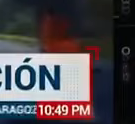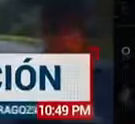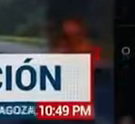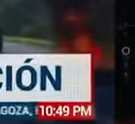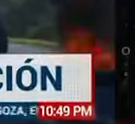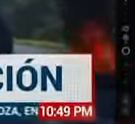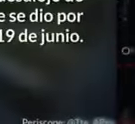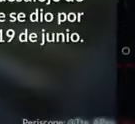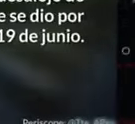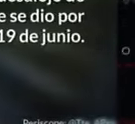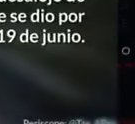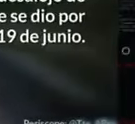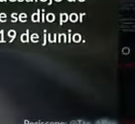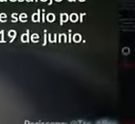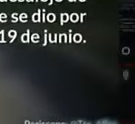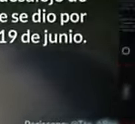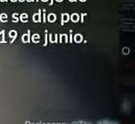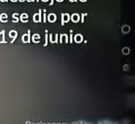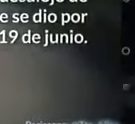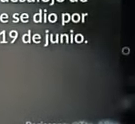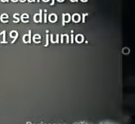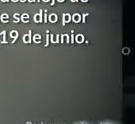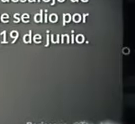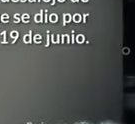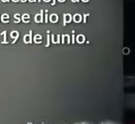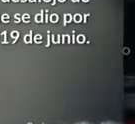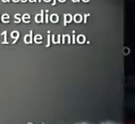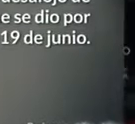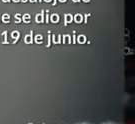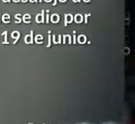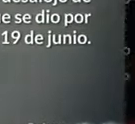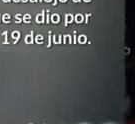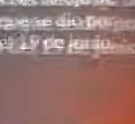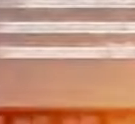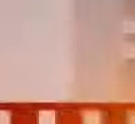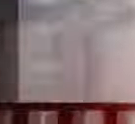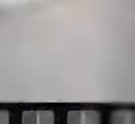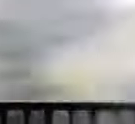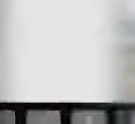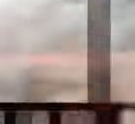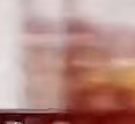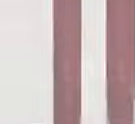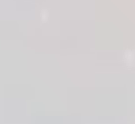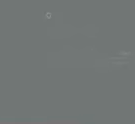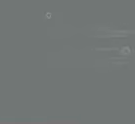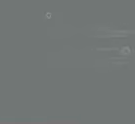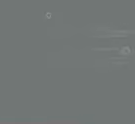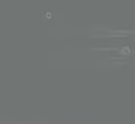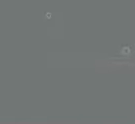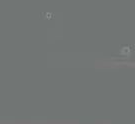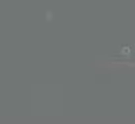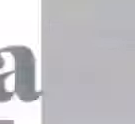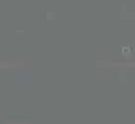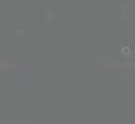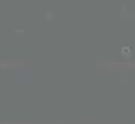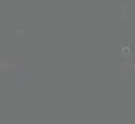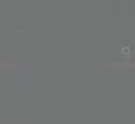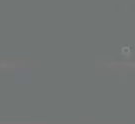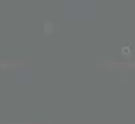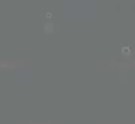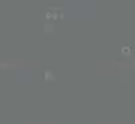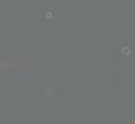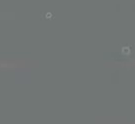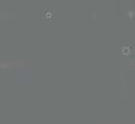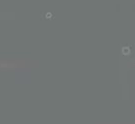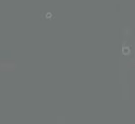muertas. Los medios de comunicación no han señalado las irregularidades del juez. 3. Tribunal